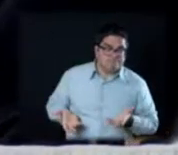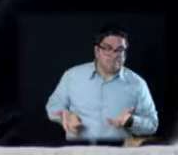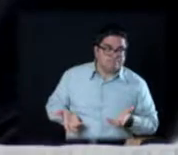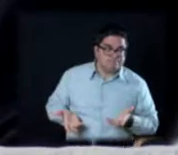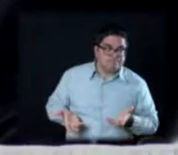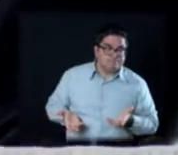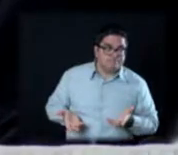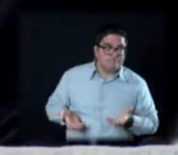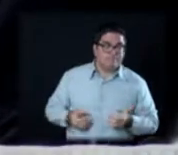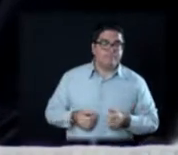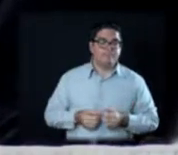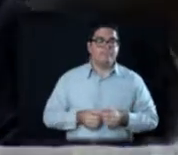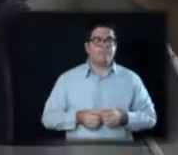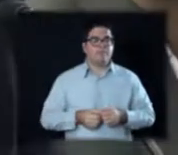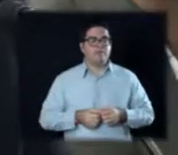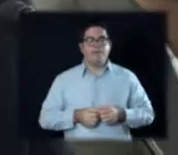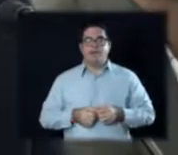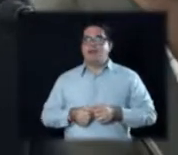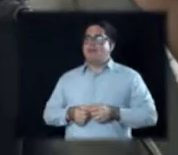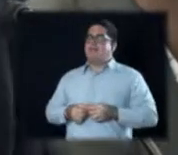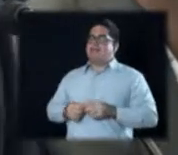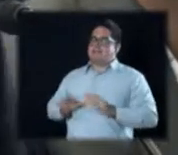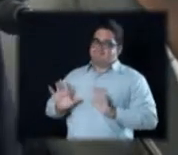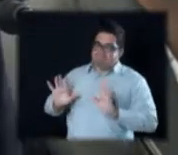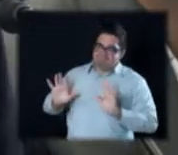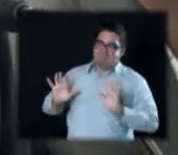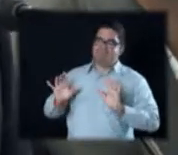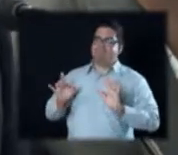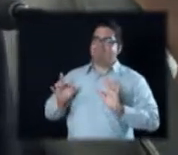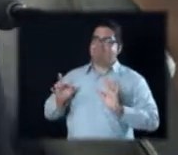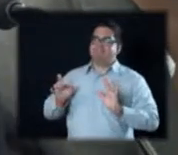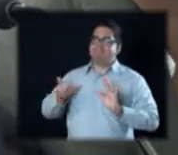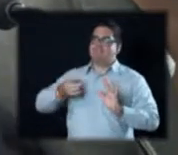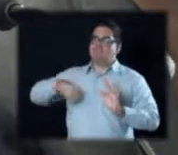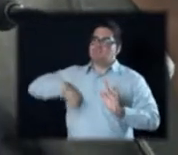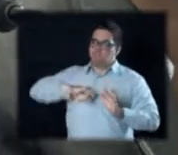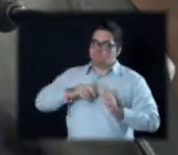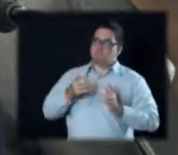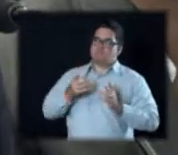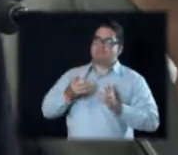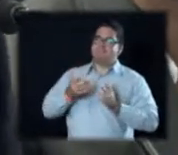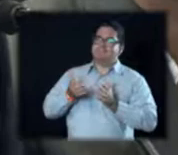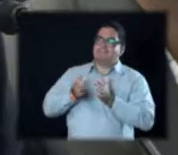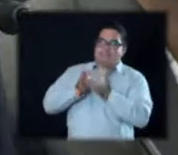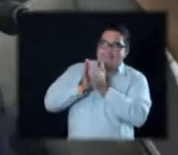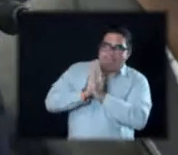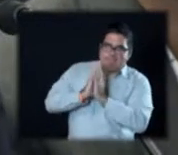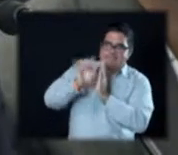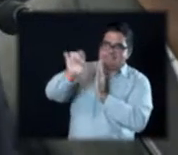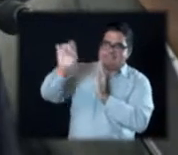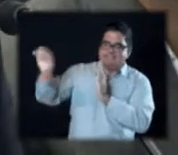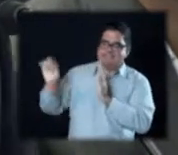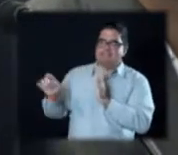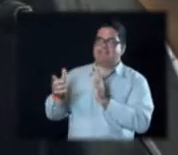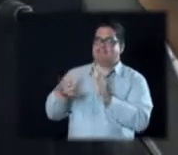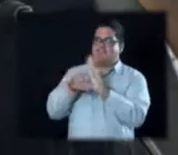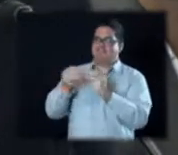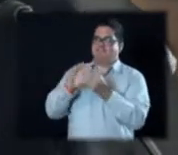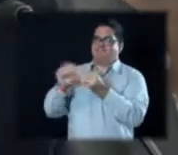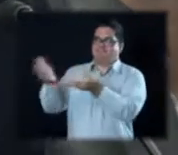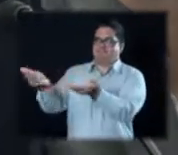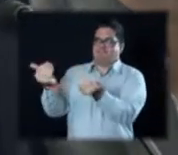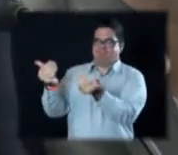instituciones bancarias para que les dijeran directamente cuántas cuentas bancarias tenían? Nosotros le solicitamos a los bancos que nos dieran su